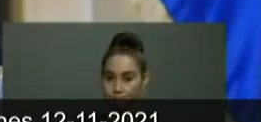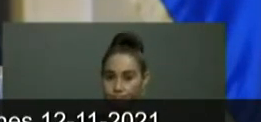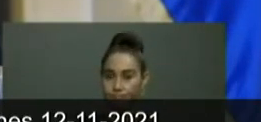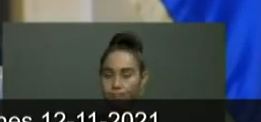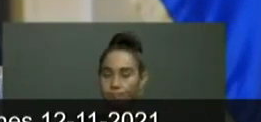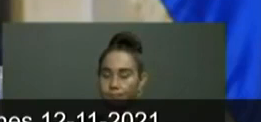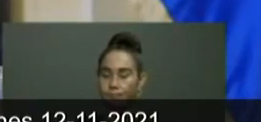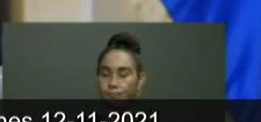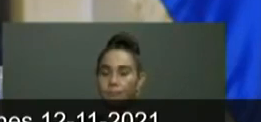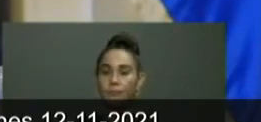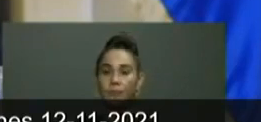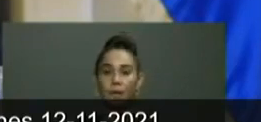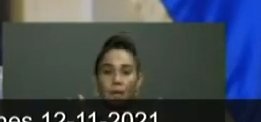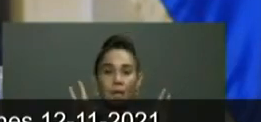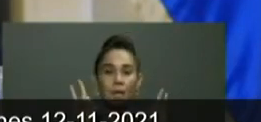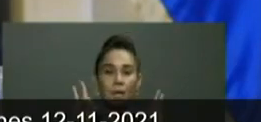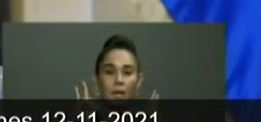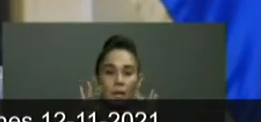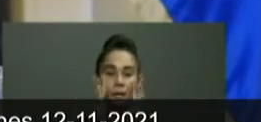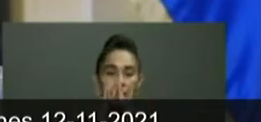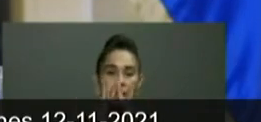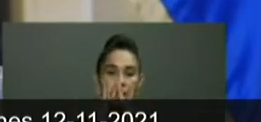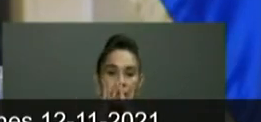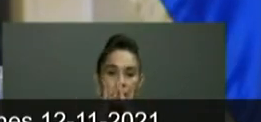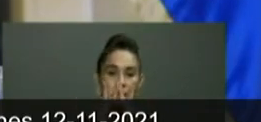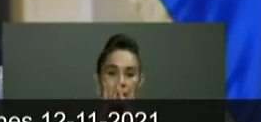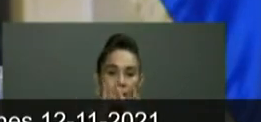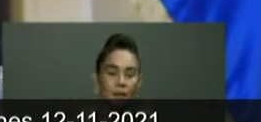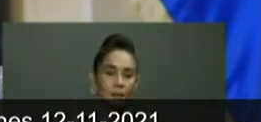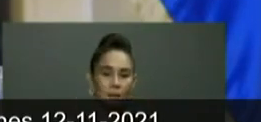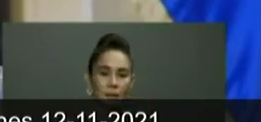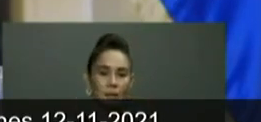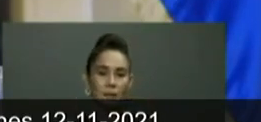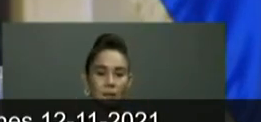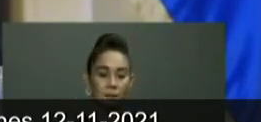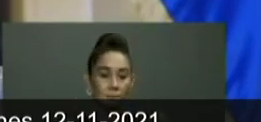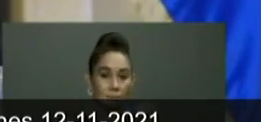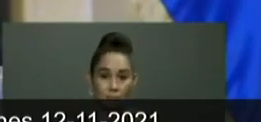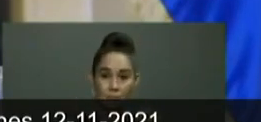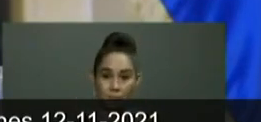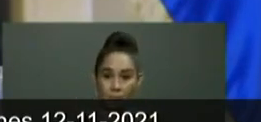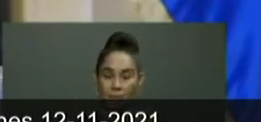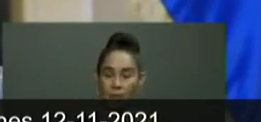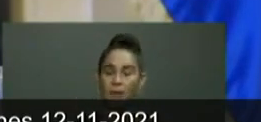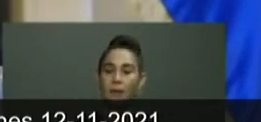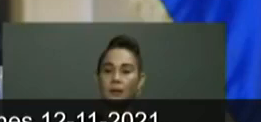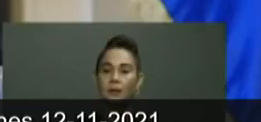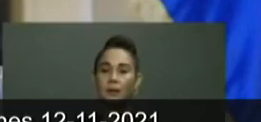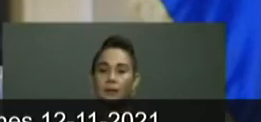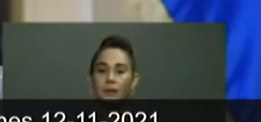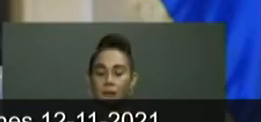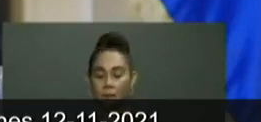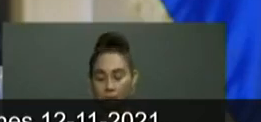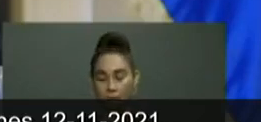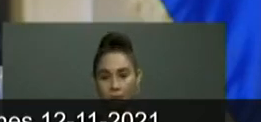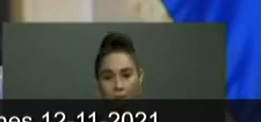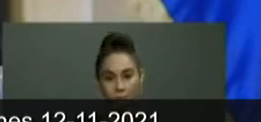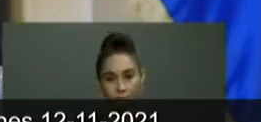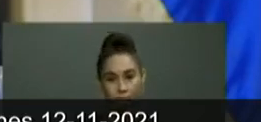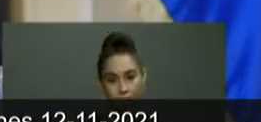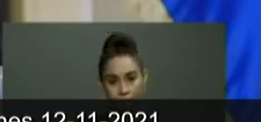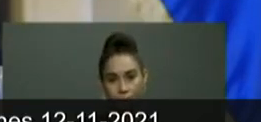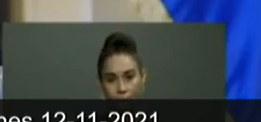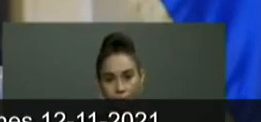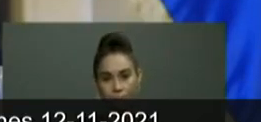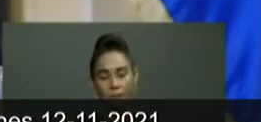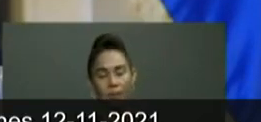El detalle de la Alta Gracia quizás es el más constante, porque la Alta Gracia es porque la mayoría están viviendo ahí. Y